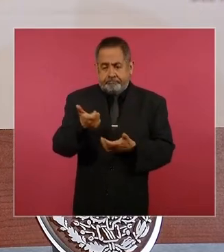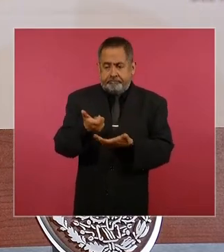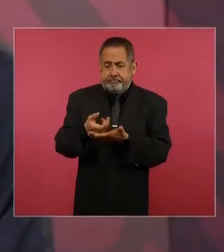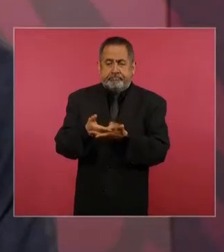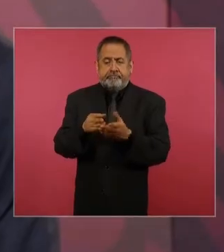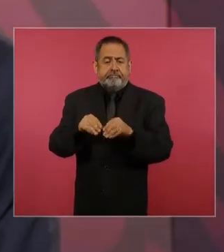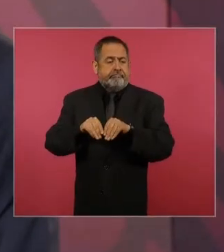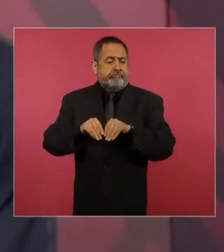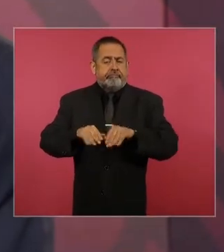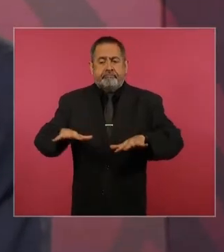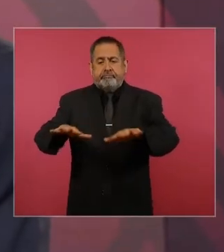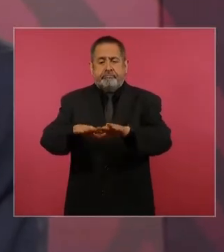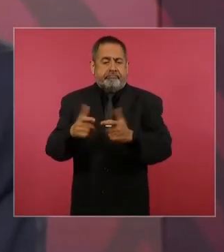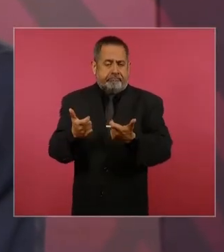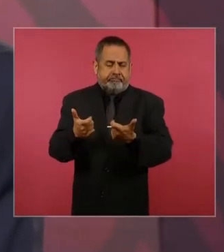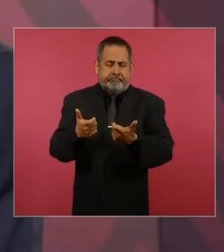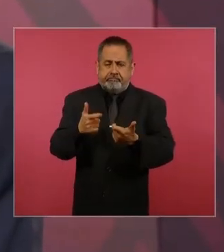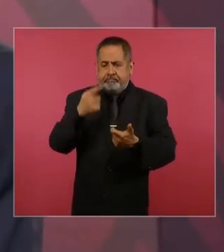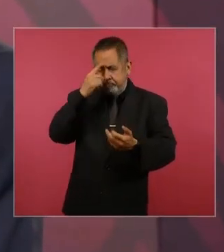distribuye riqueza.